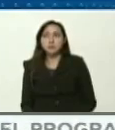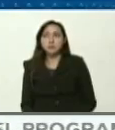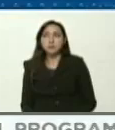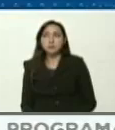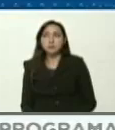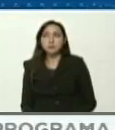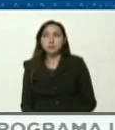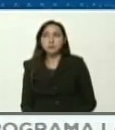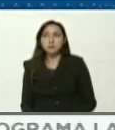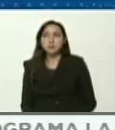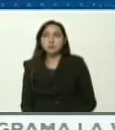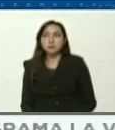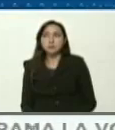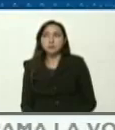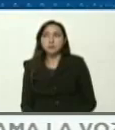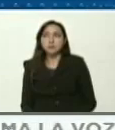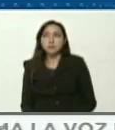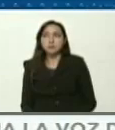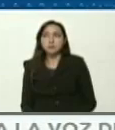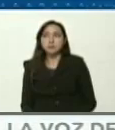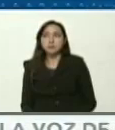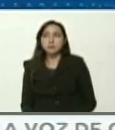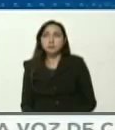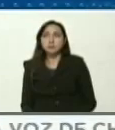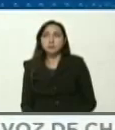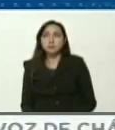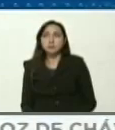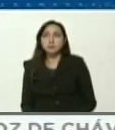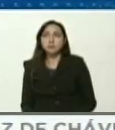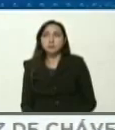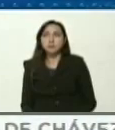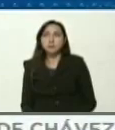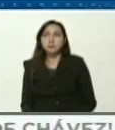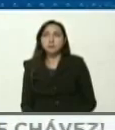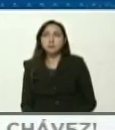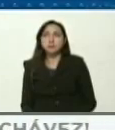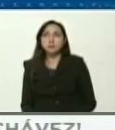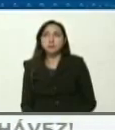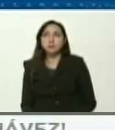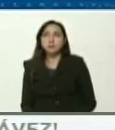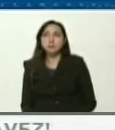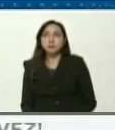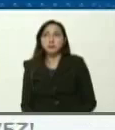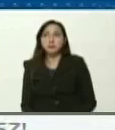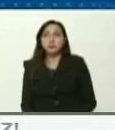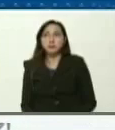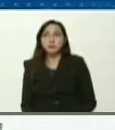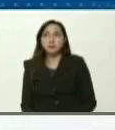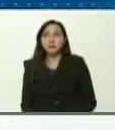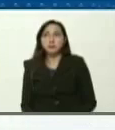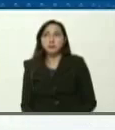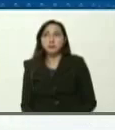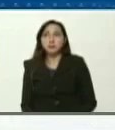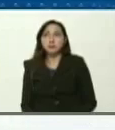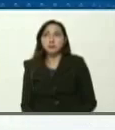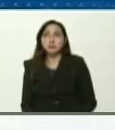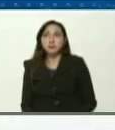palmas se agitan con emoción y el toro ya salió